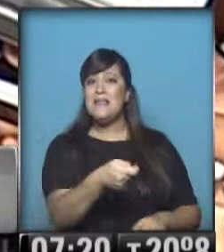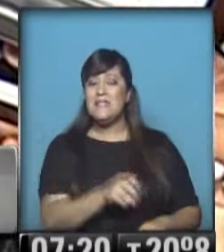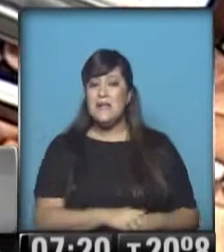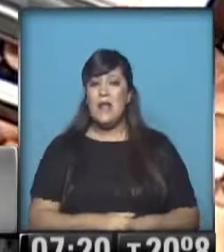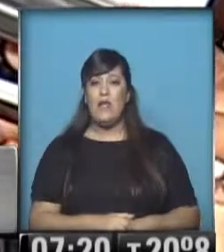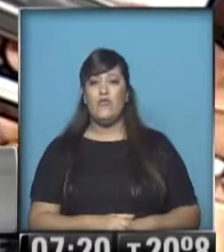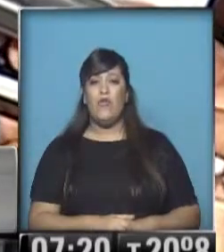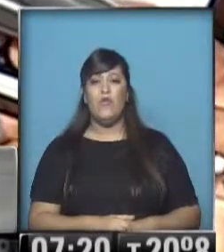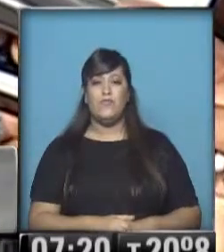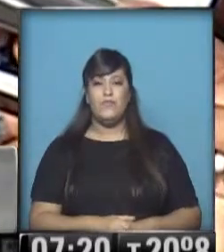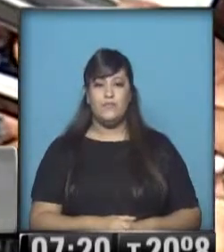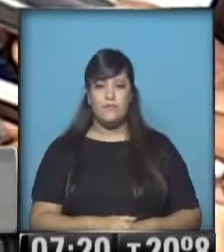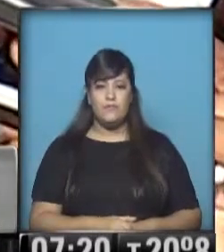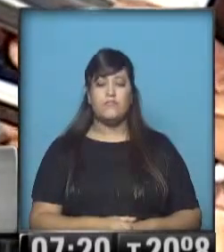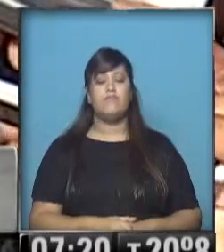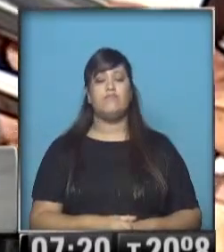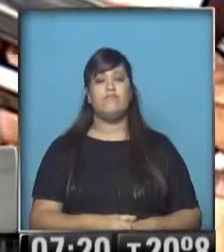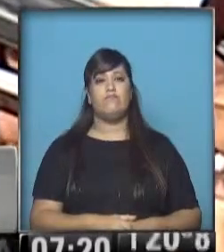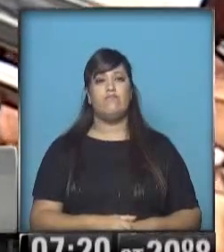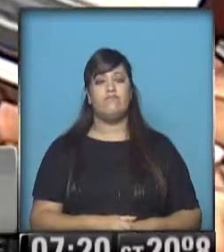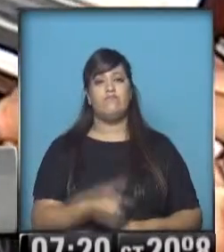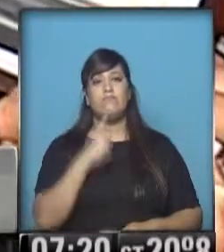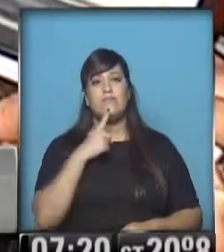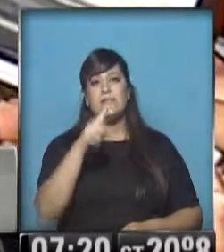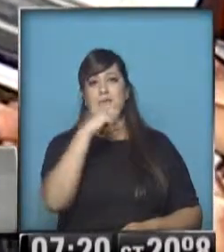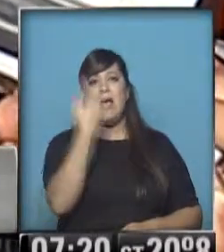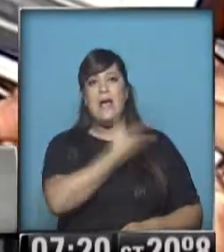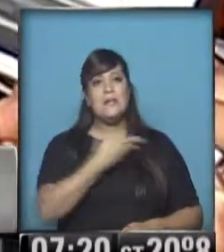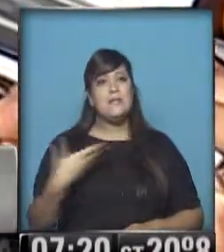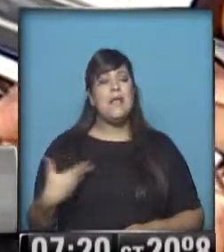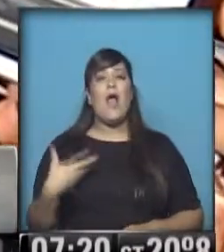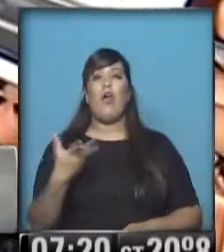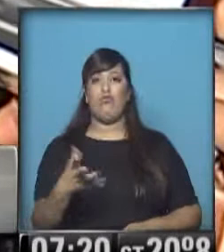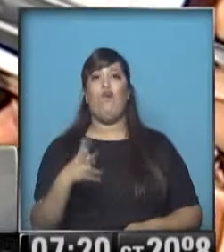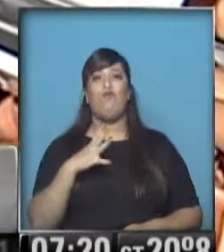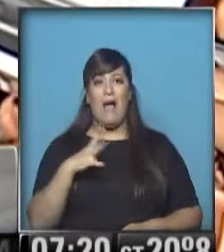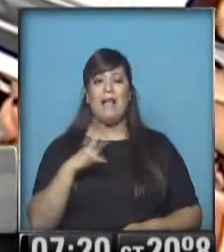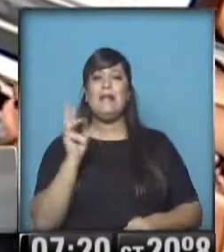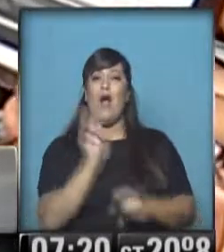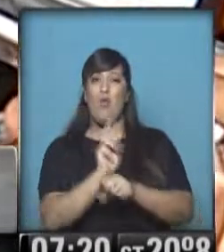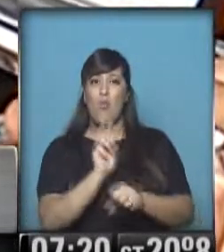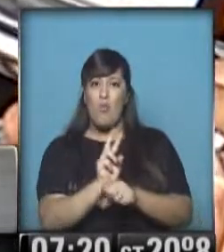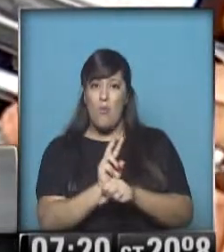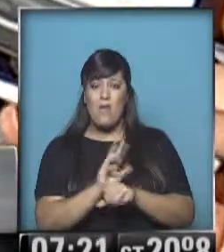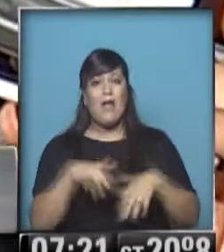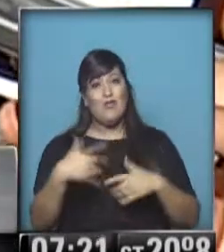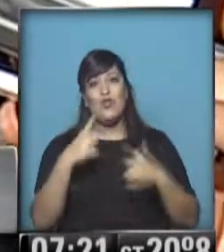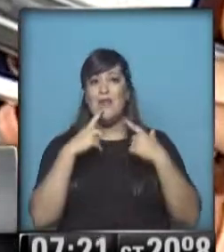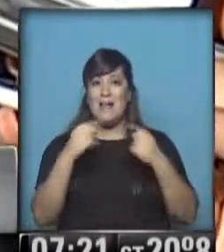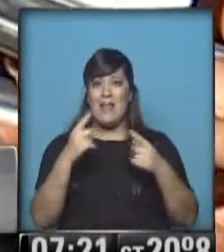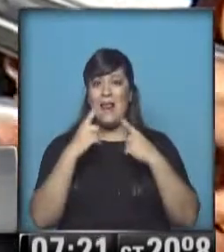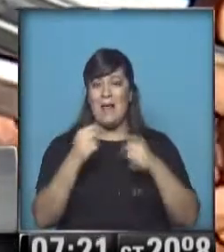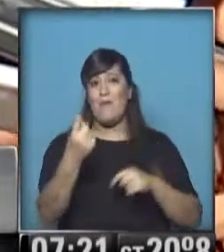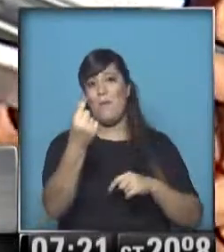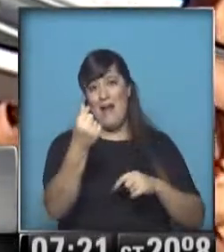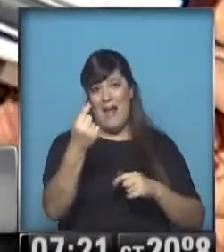endilgando al Estado no falta en el deber de servicio, digamos, de custodia, reclamarle subas siderales, con lo